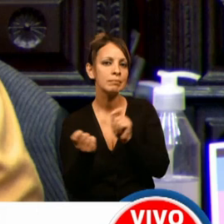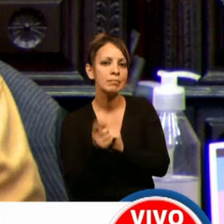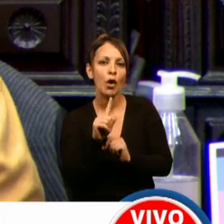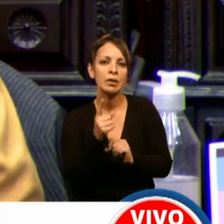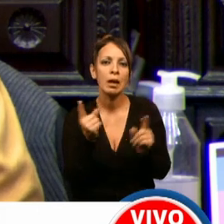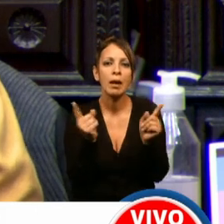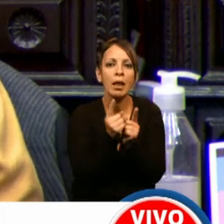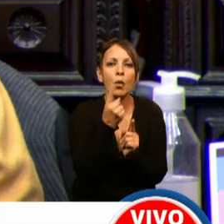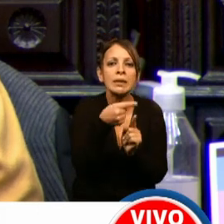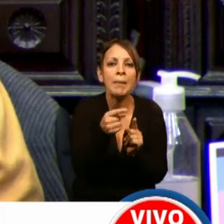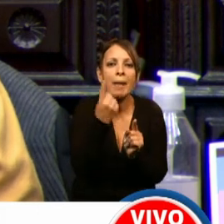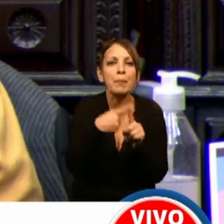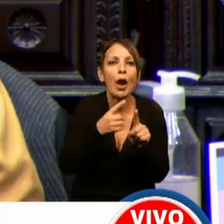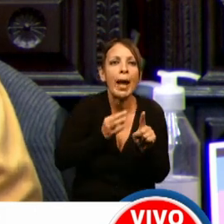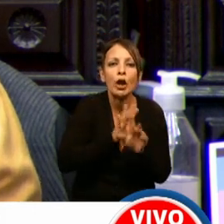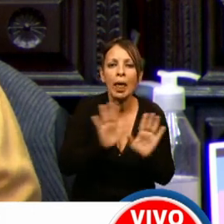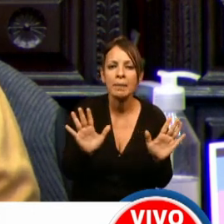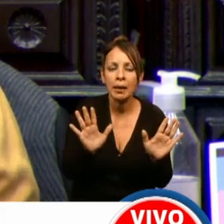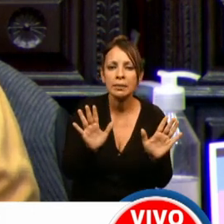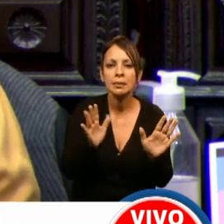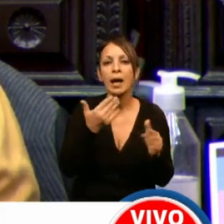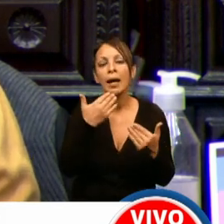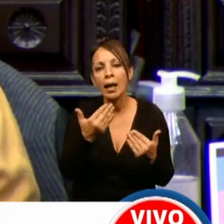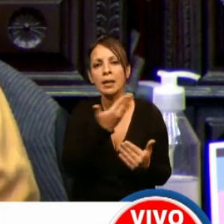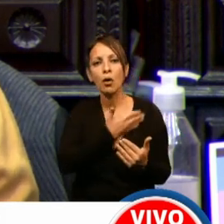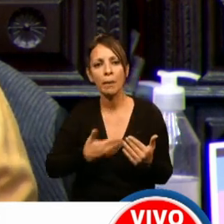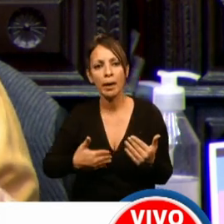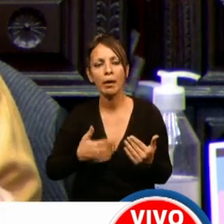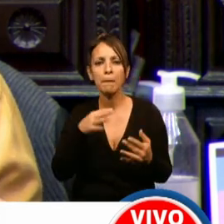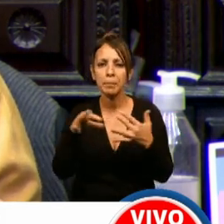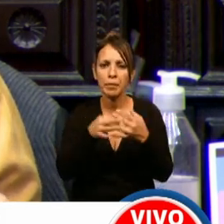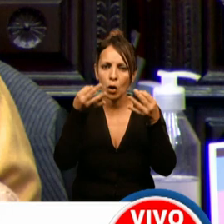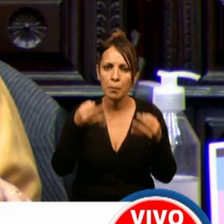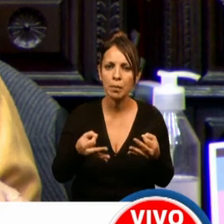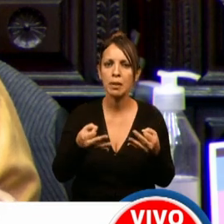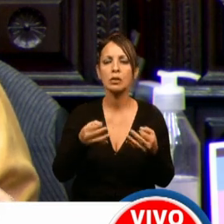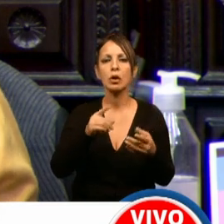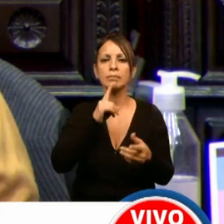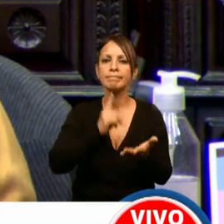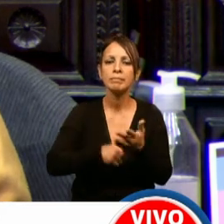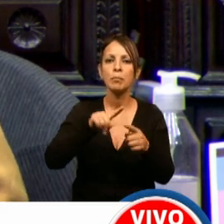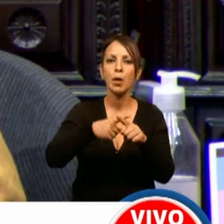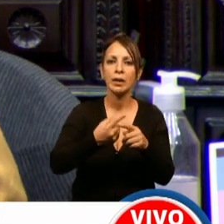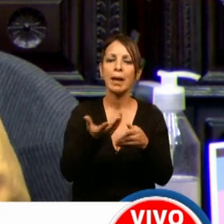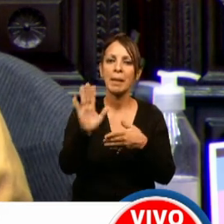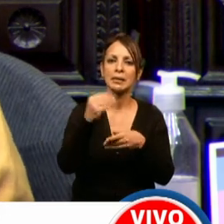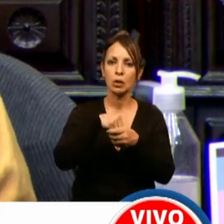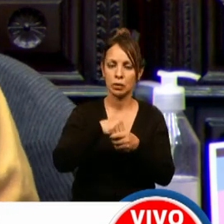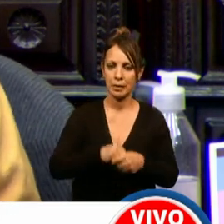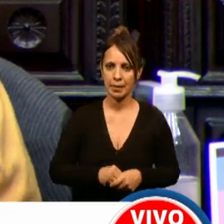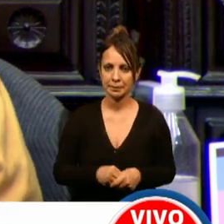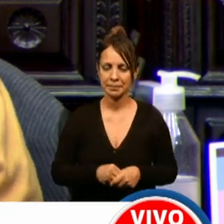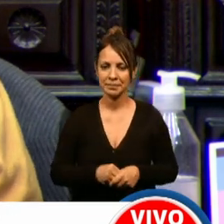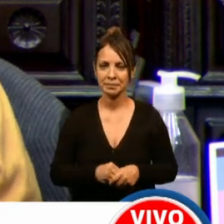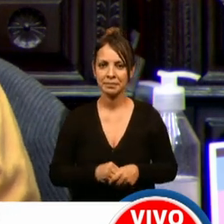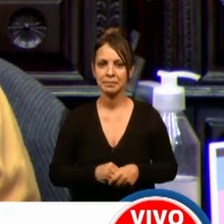luchas los movimientos y los gobiernos que se comprometen con políticas más inclusivas así que